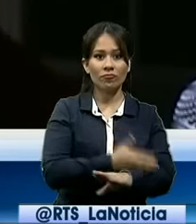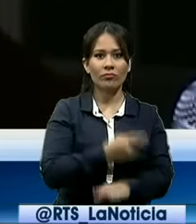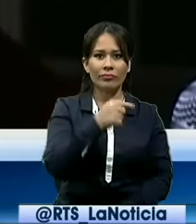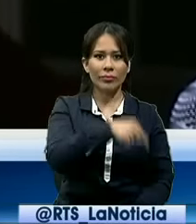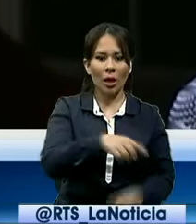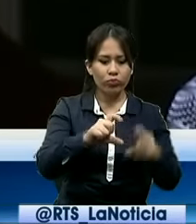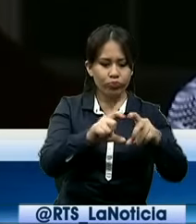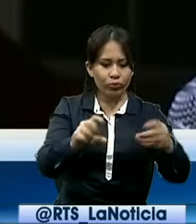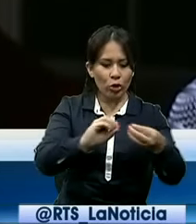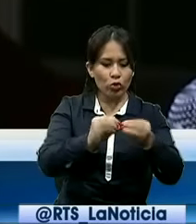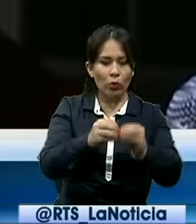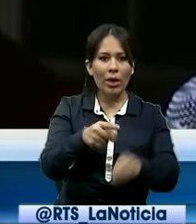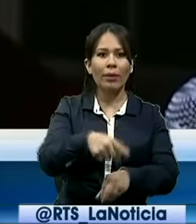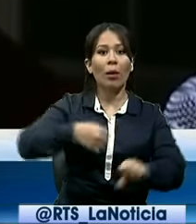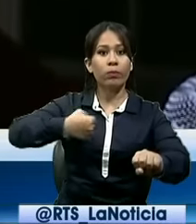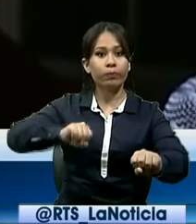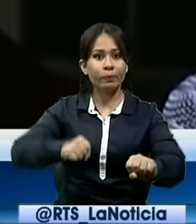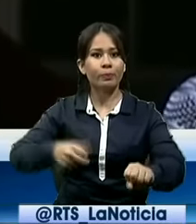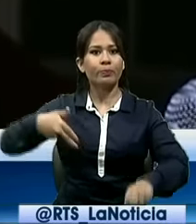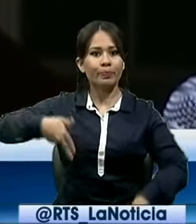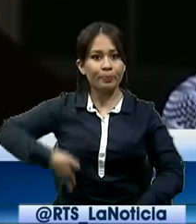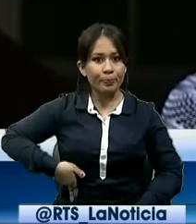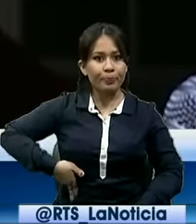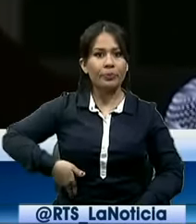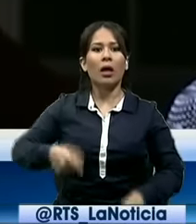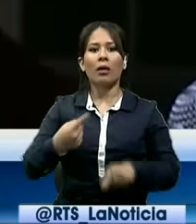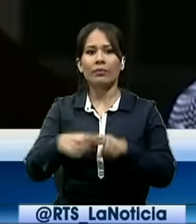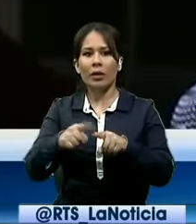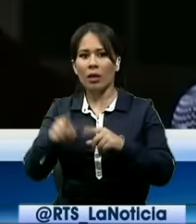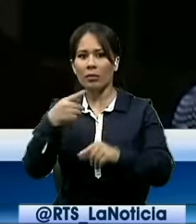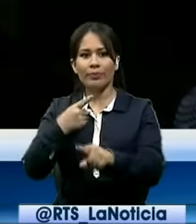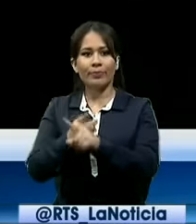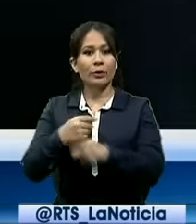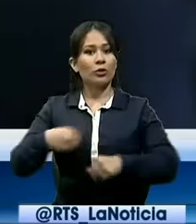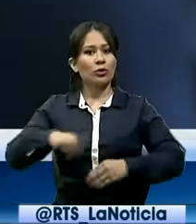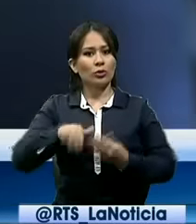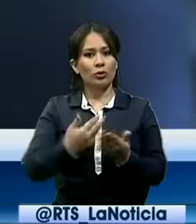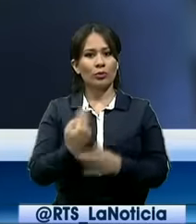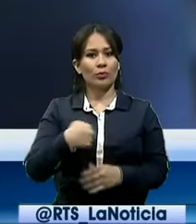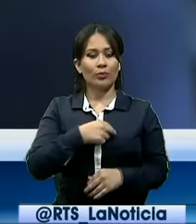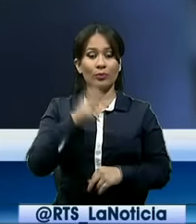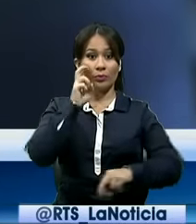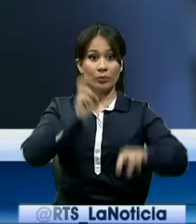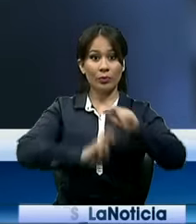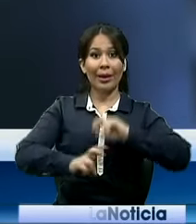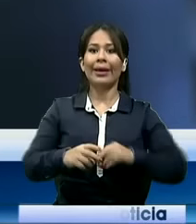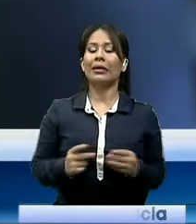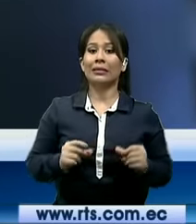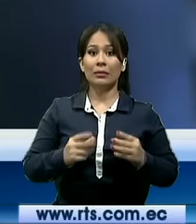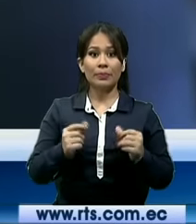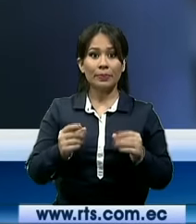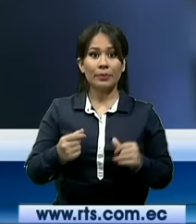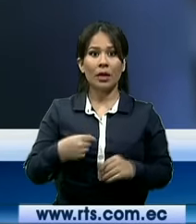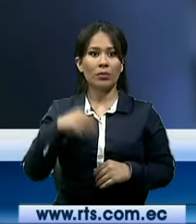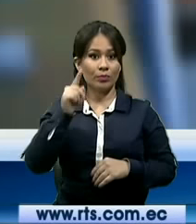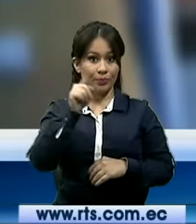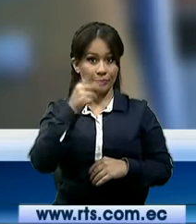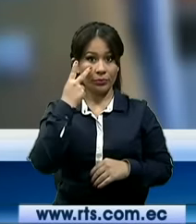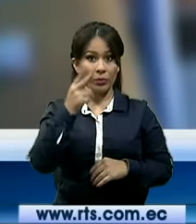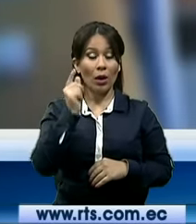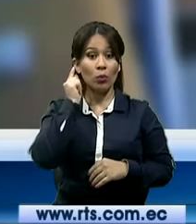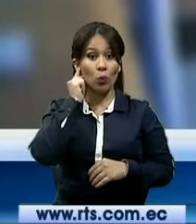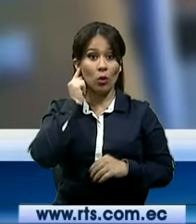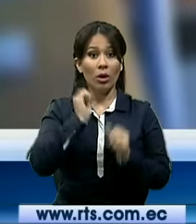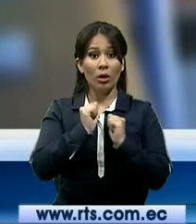utilizaban motocicletas y armas de fuego para realizar los temas de los carpinteros. Apuntando con las armas, abandonan la oficina.